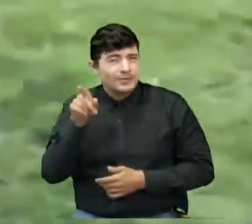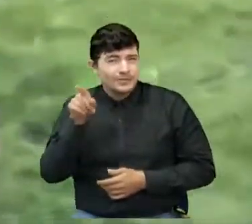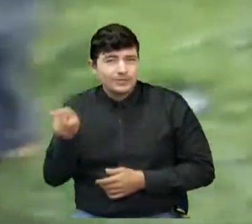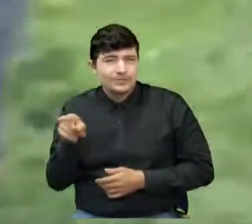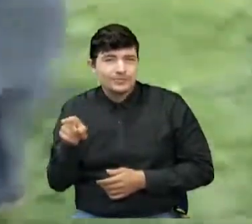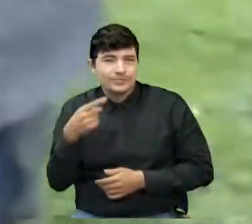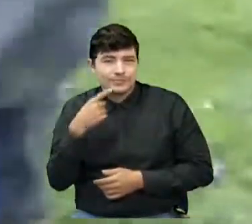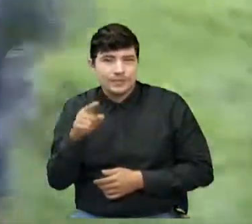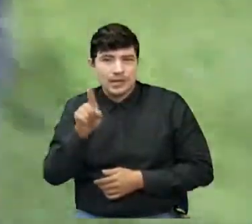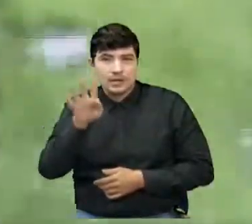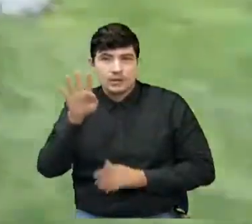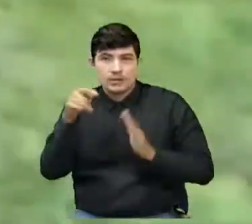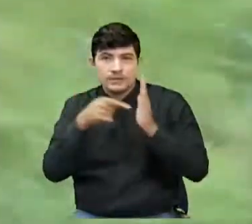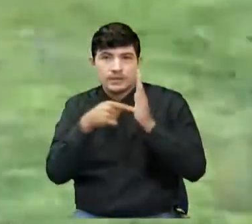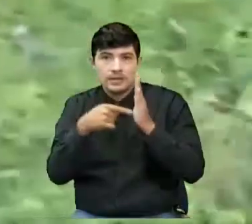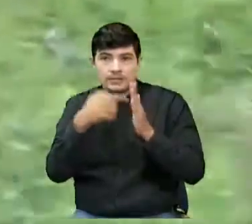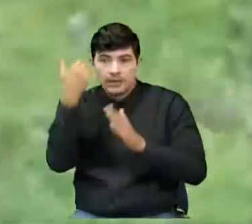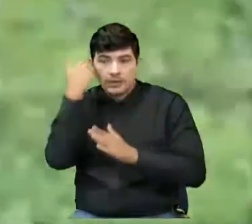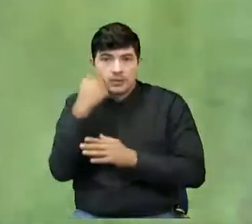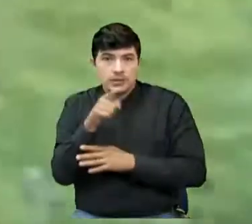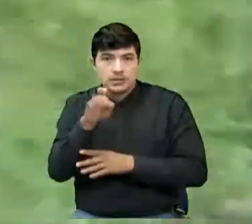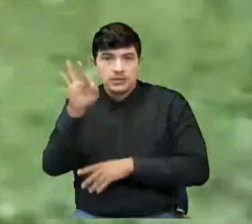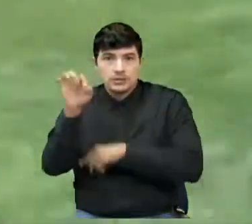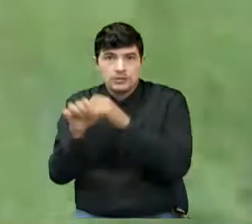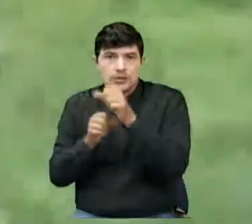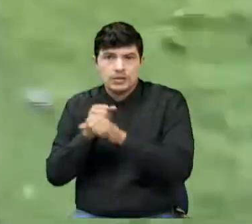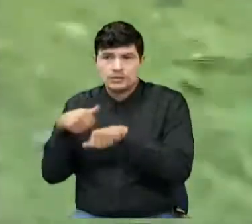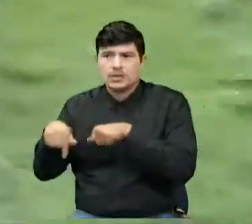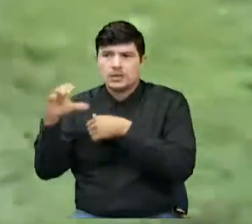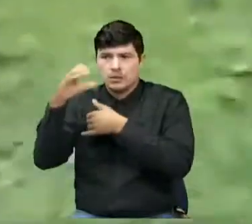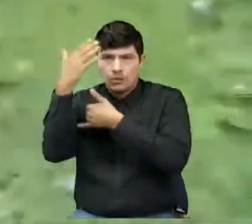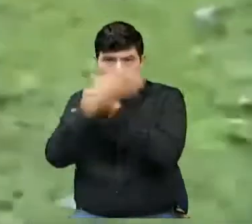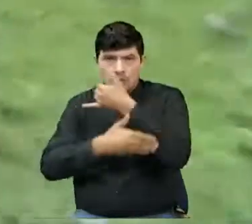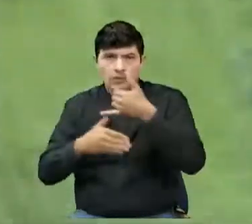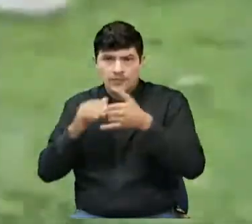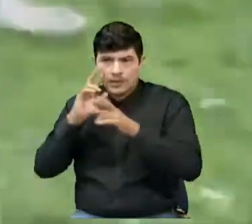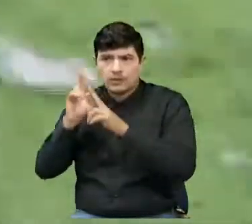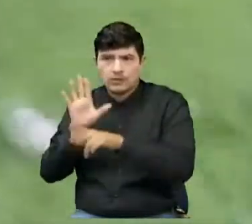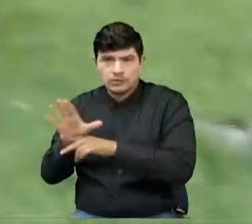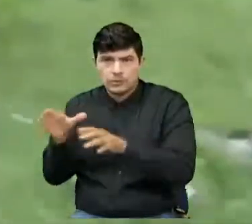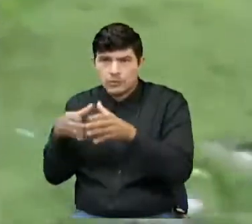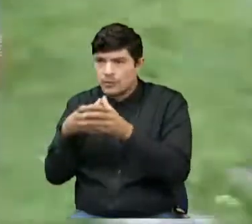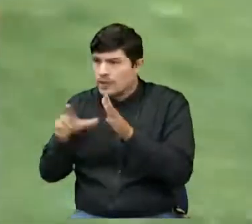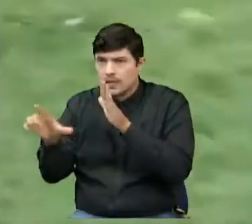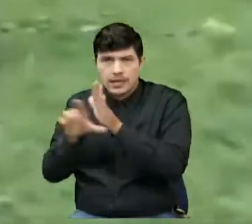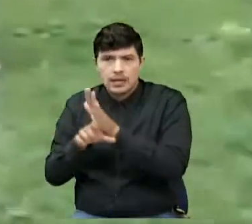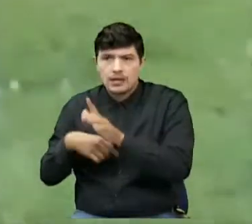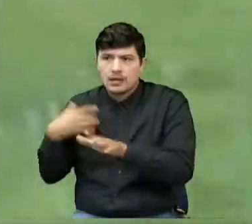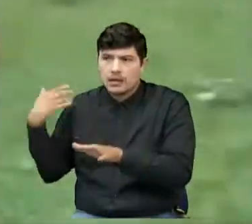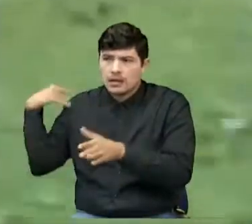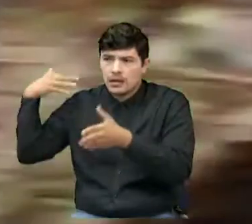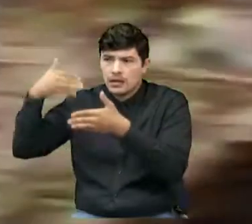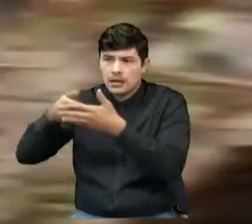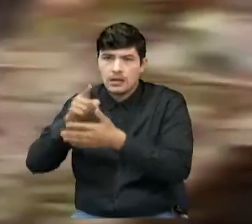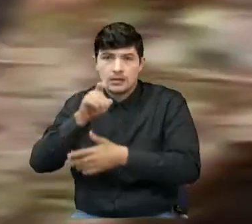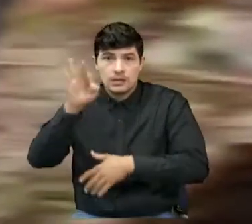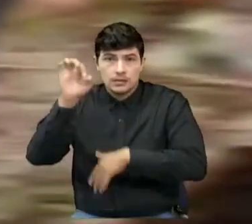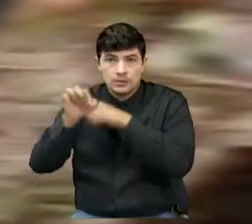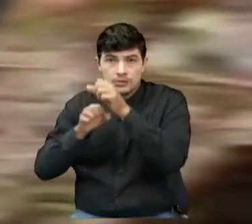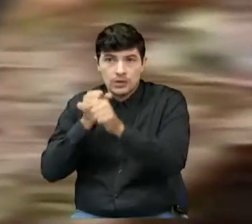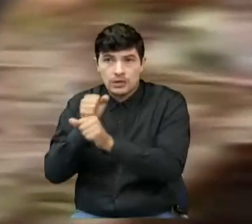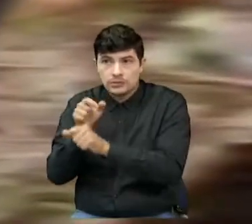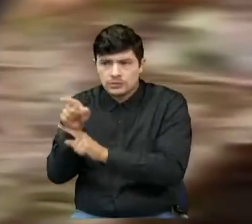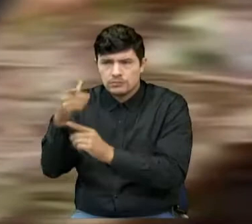más de 14.000 menores de edad han sido reclutados en el país por los grupos armados ilegales en los últimos 18 años según un